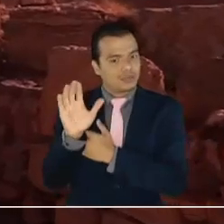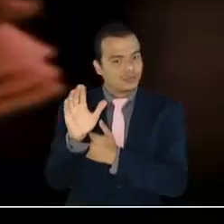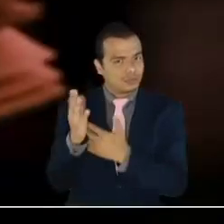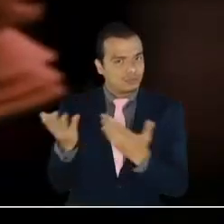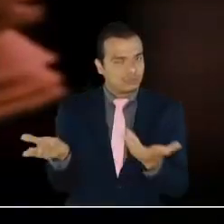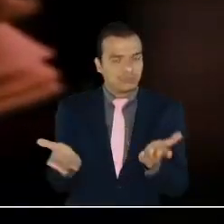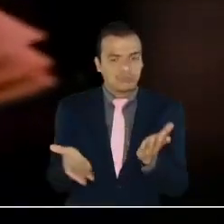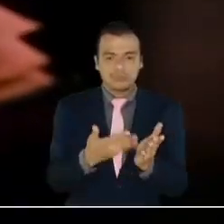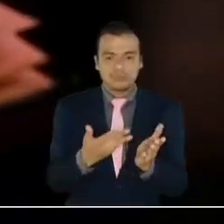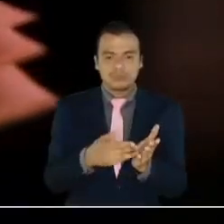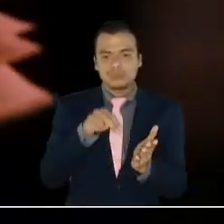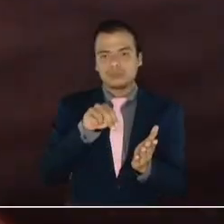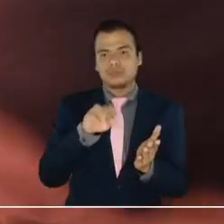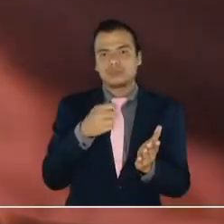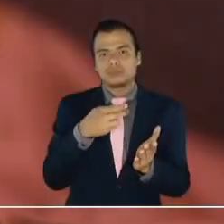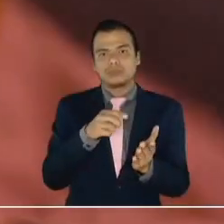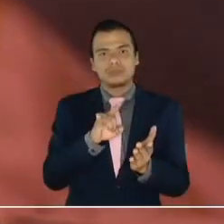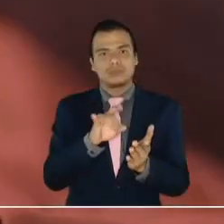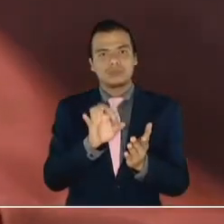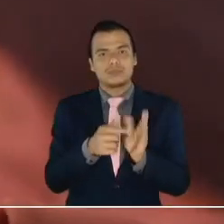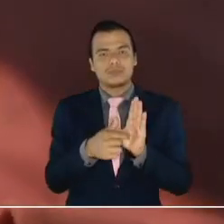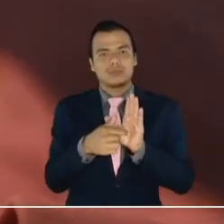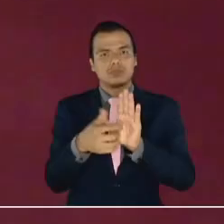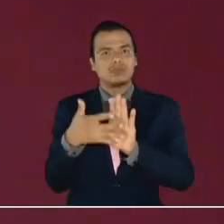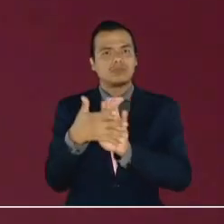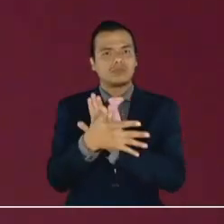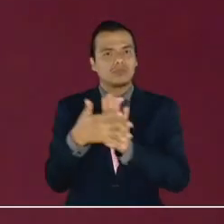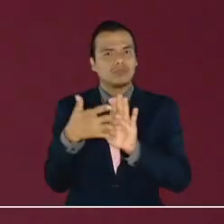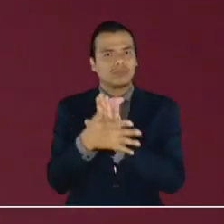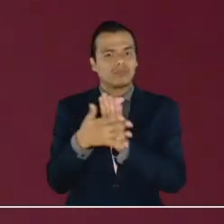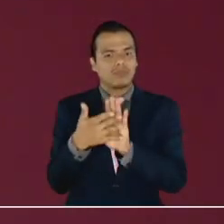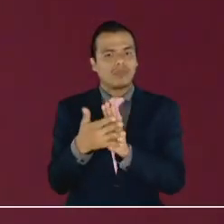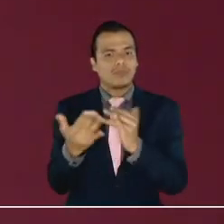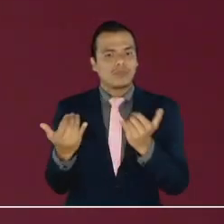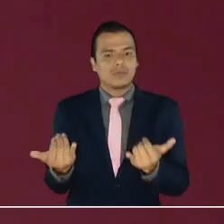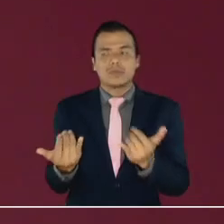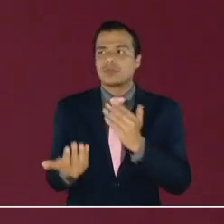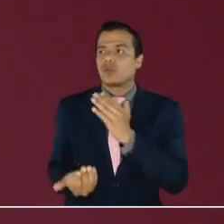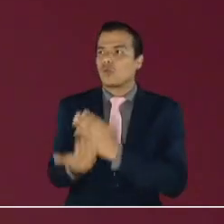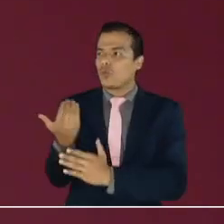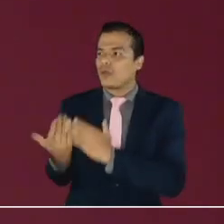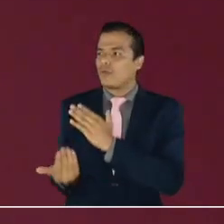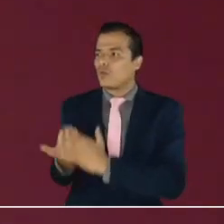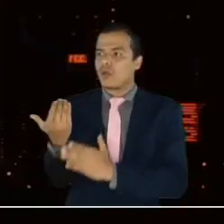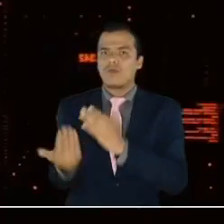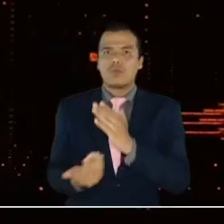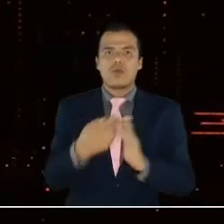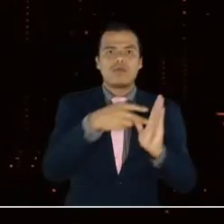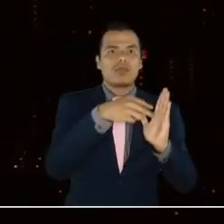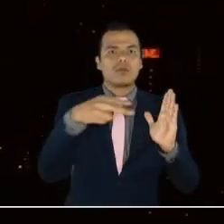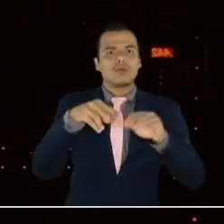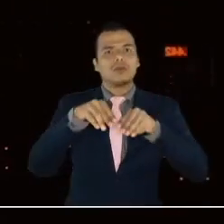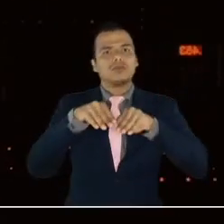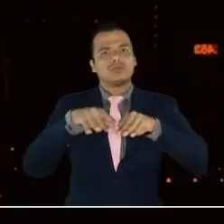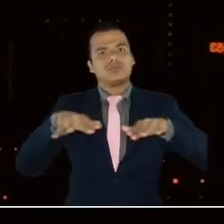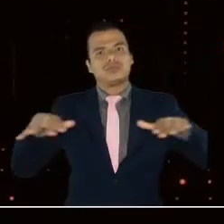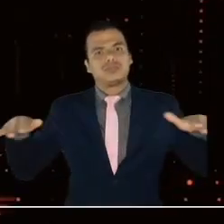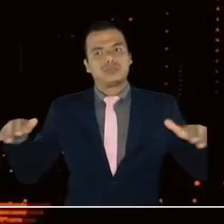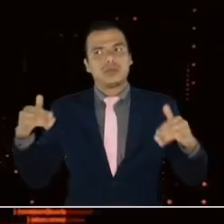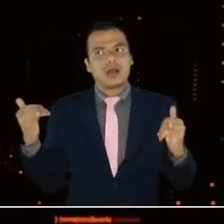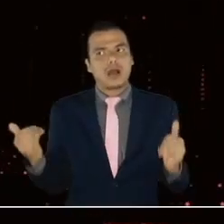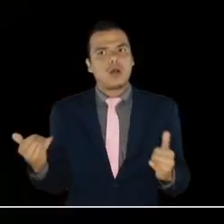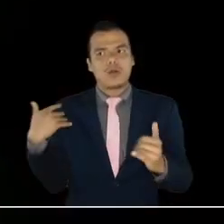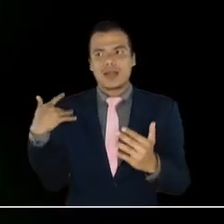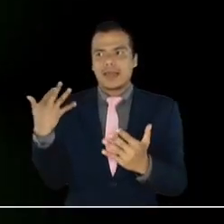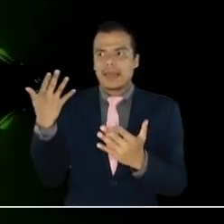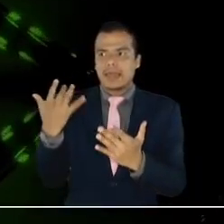la historia a largo plazo de las redes de información. La IA es la primera tecnología de la historia que puede tomar decisiones por sí misma,